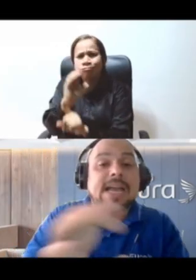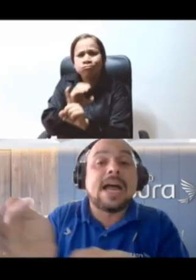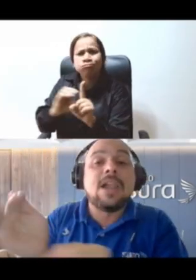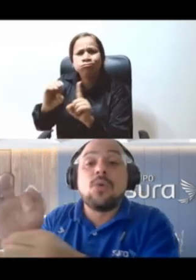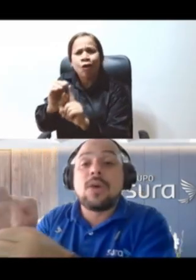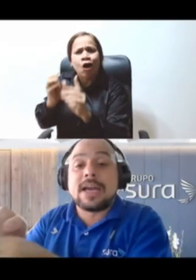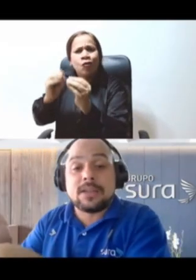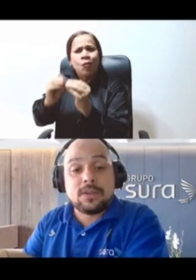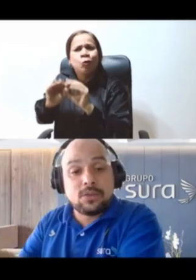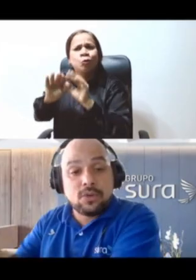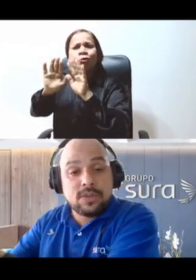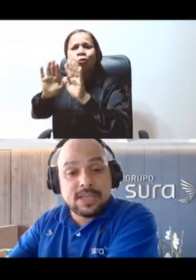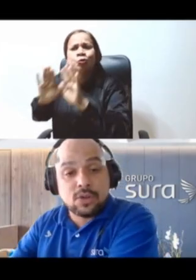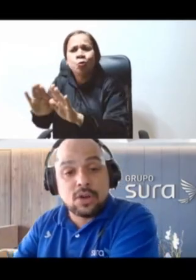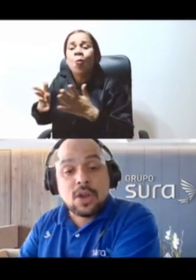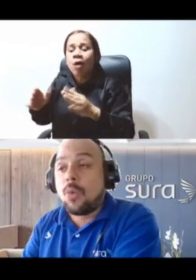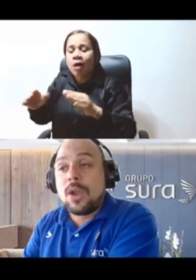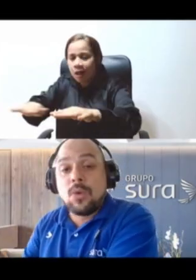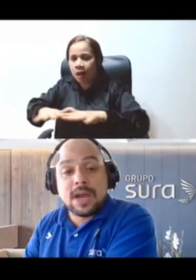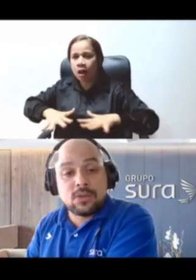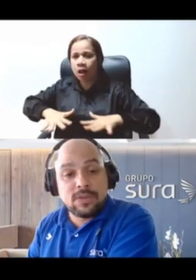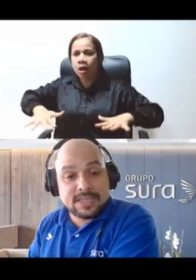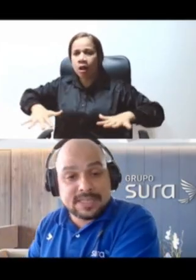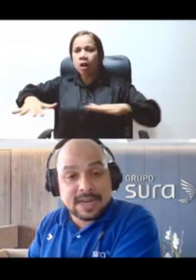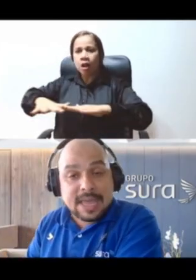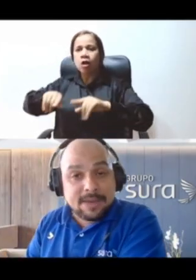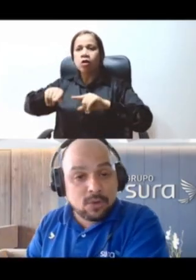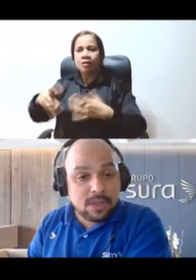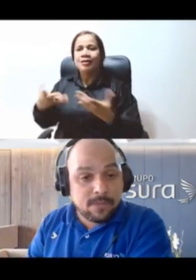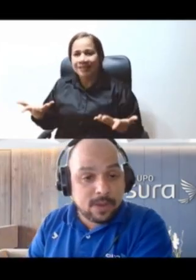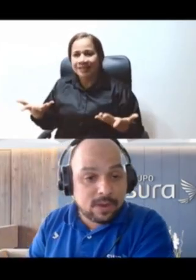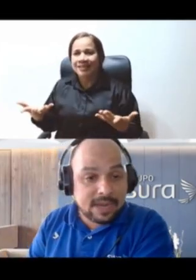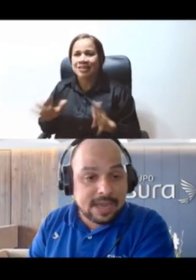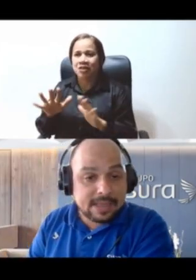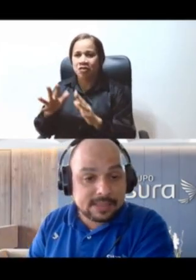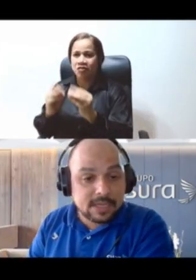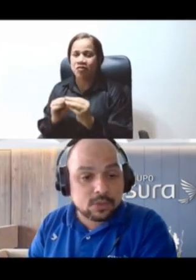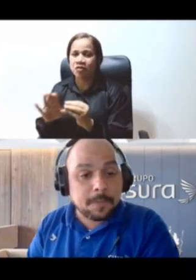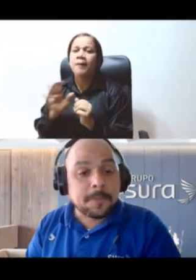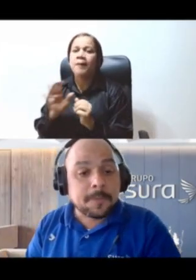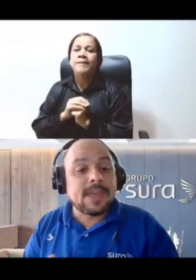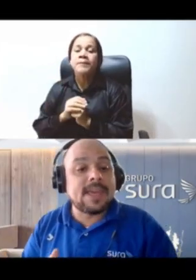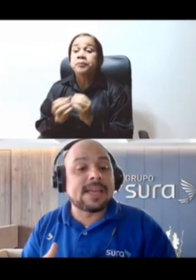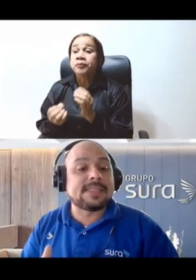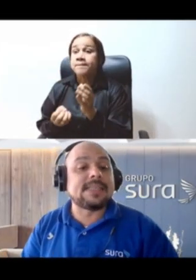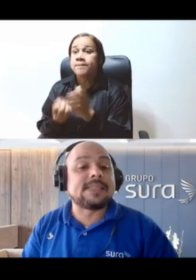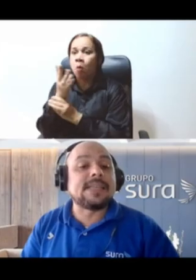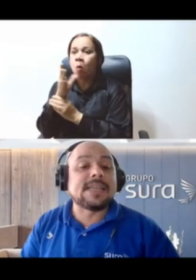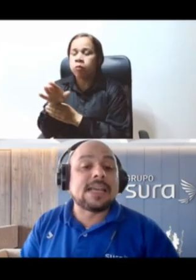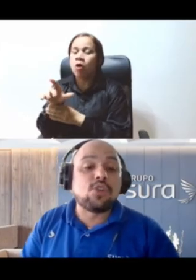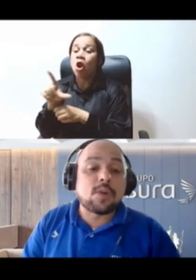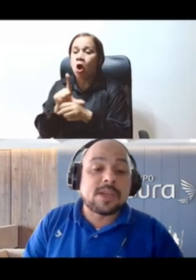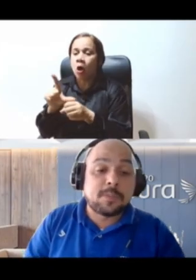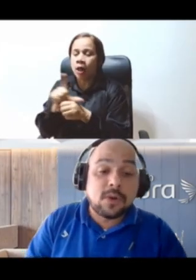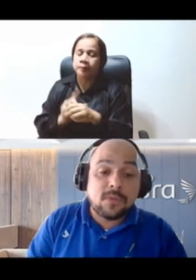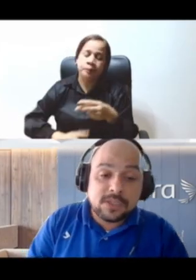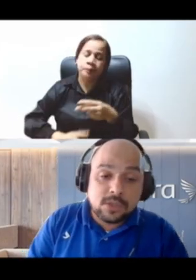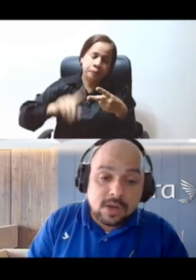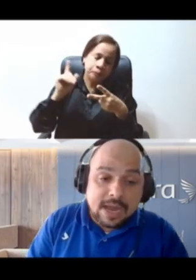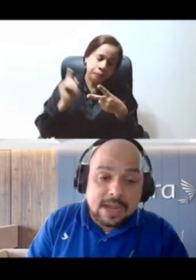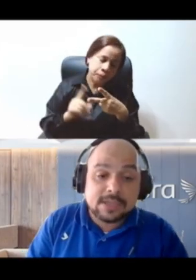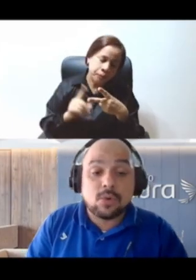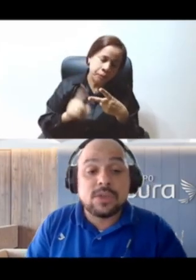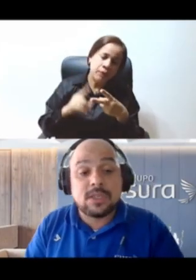hacen referencias al lugar donde son o el lugar donde están, donde fueron creadas. Listo. Y existen ya las